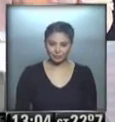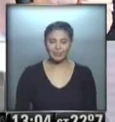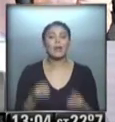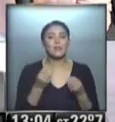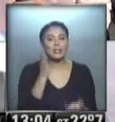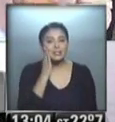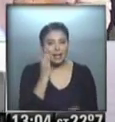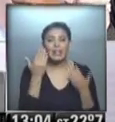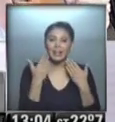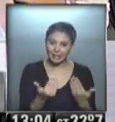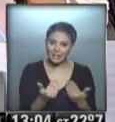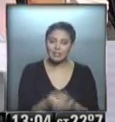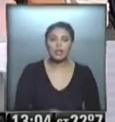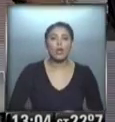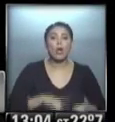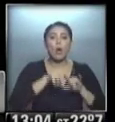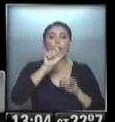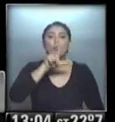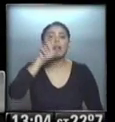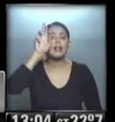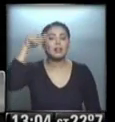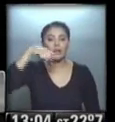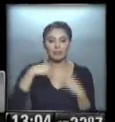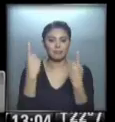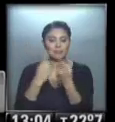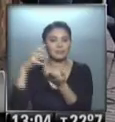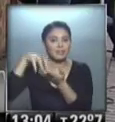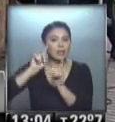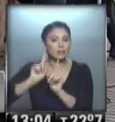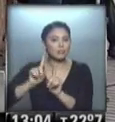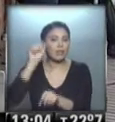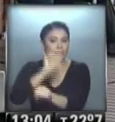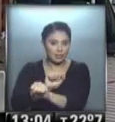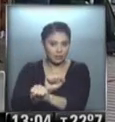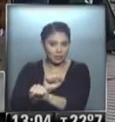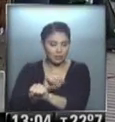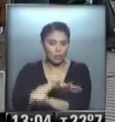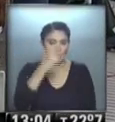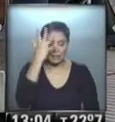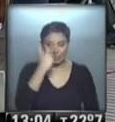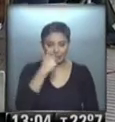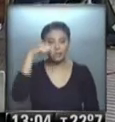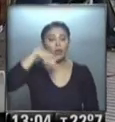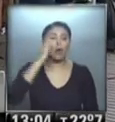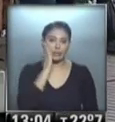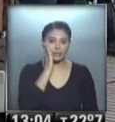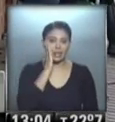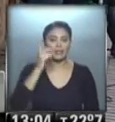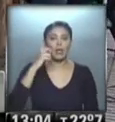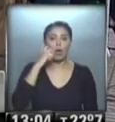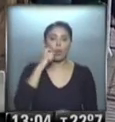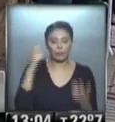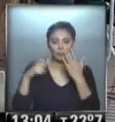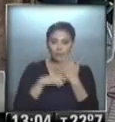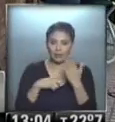¿Qué tal? Buenas tardes, muchas gracias. Walter Vinader está detenido en la alcaldía de los tribunales del partido bonaerense de San Martín porque en horas de la tarde el fiscal Enrique Velasco